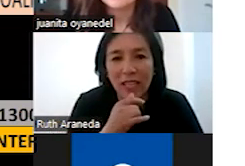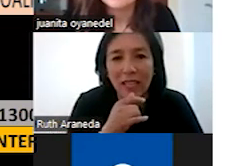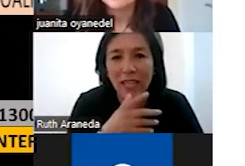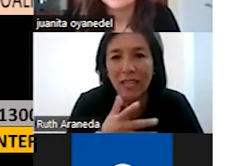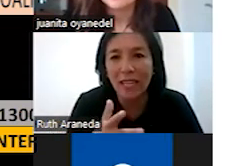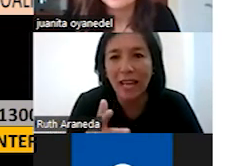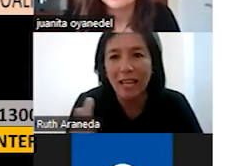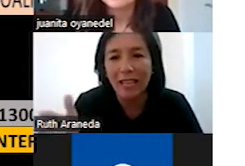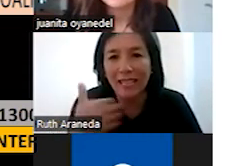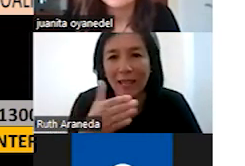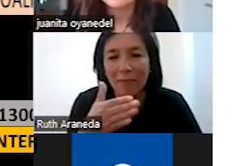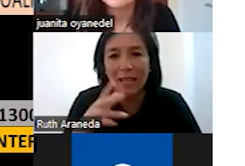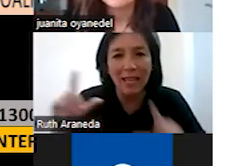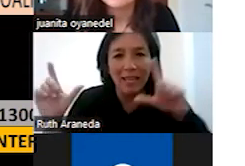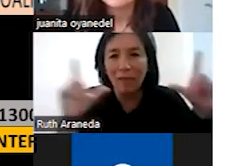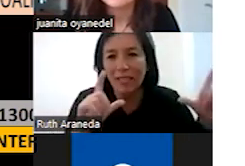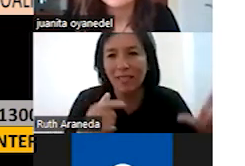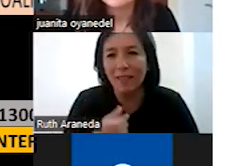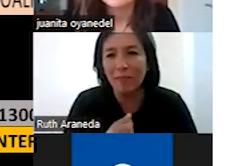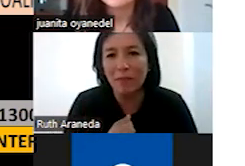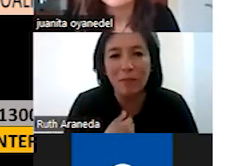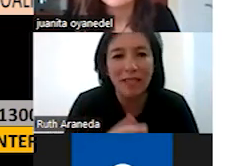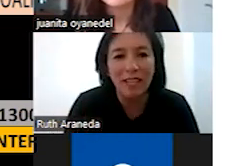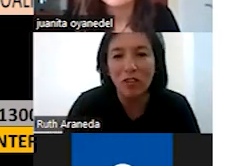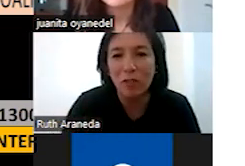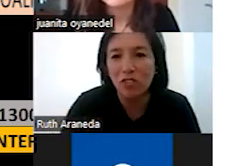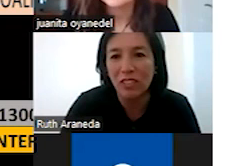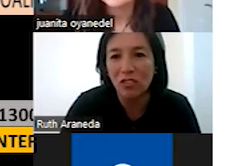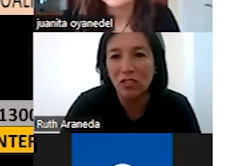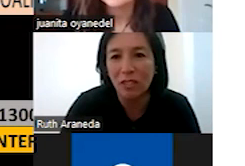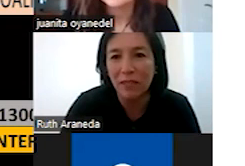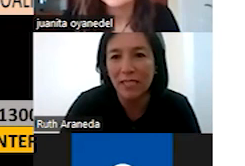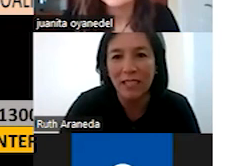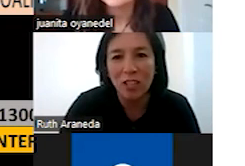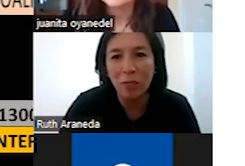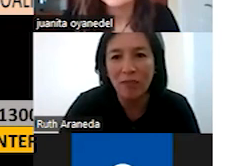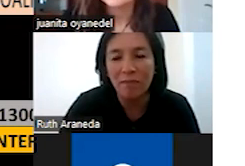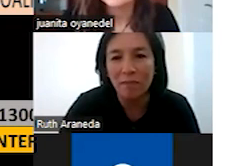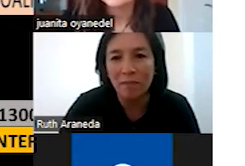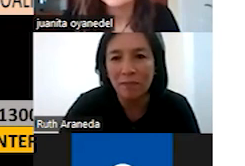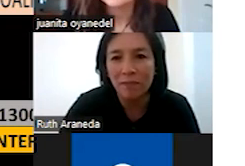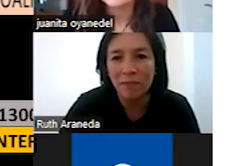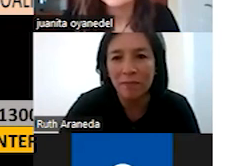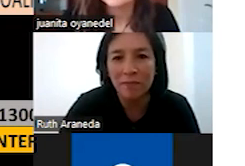no sé, al cambiar las imágenes se me pierden las personas sordas, parece, no me